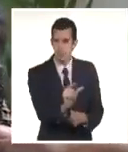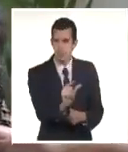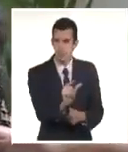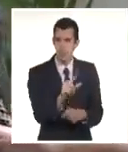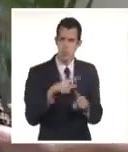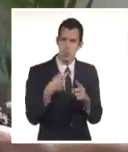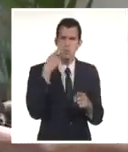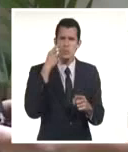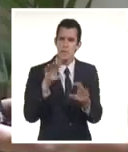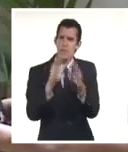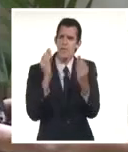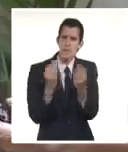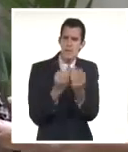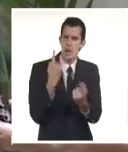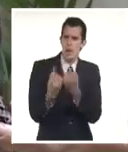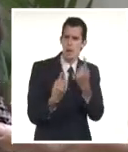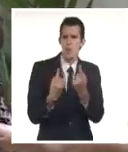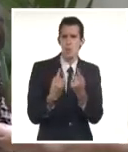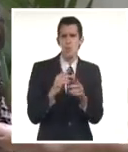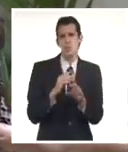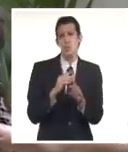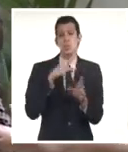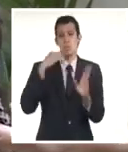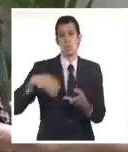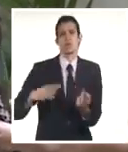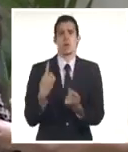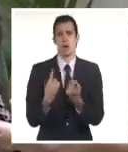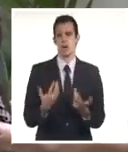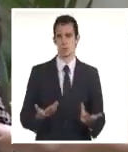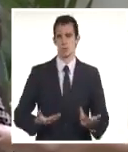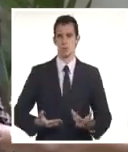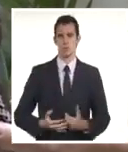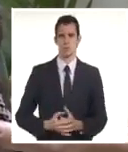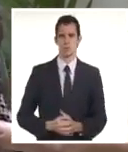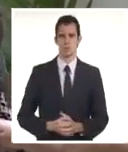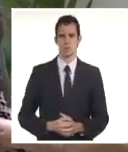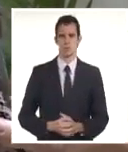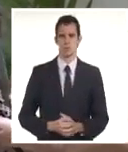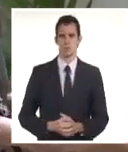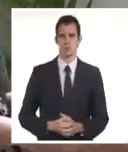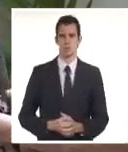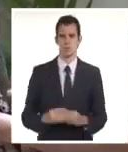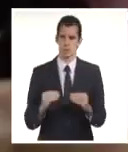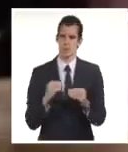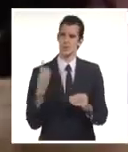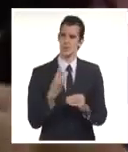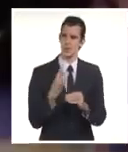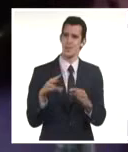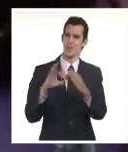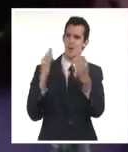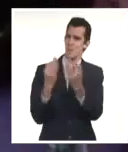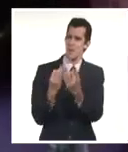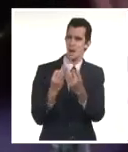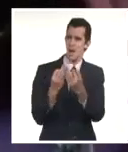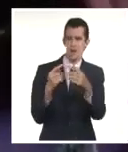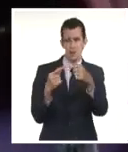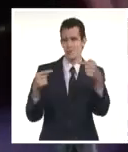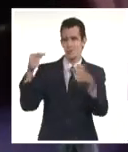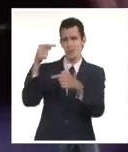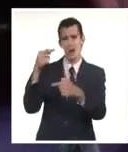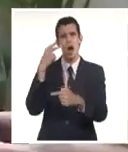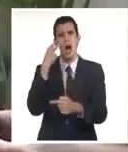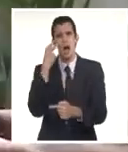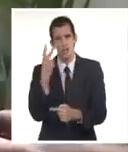perdido un miembro de su familia, por lo tanto hay una atención diferenciada a la